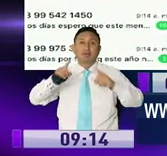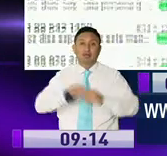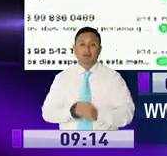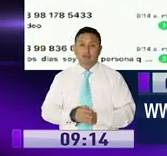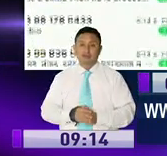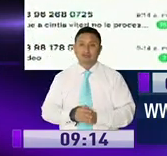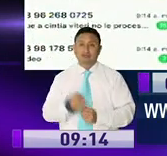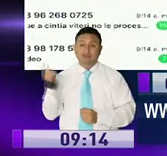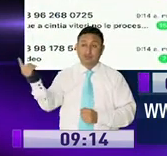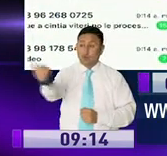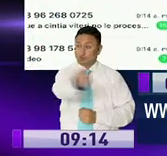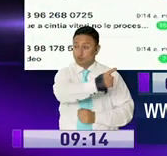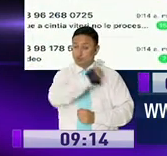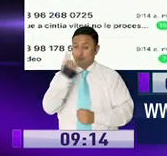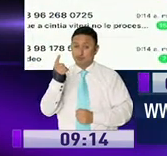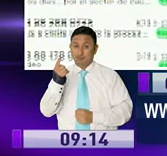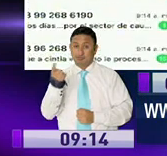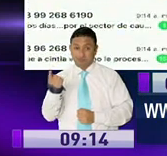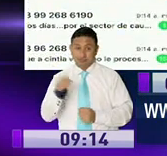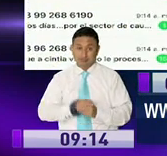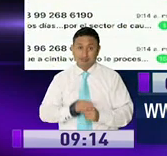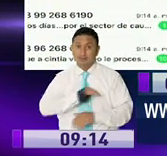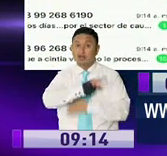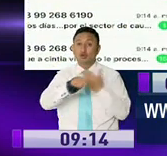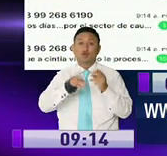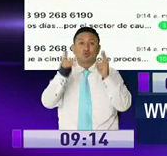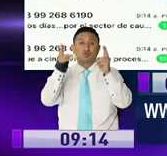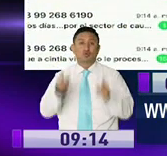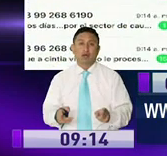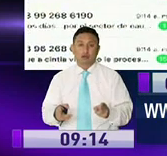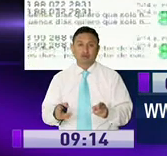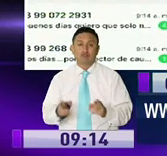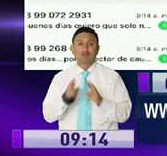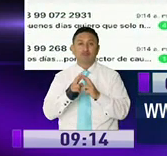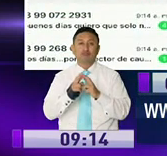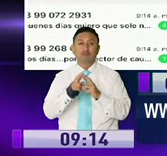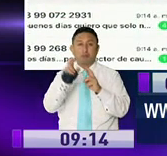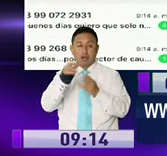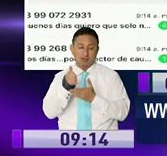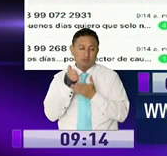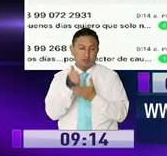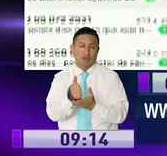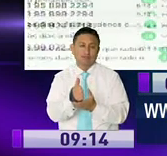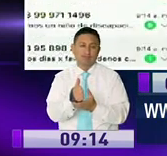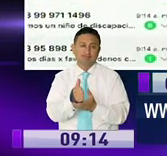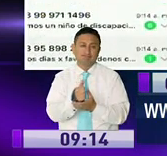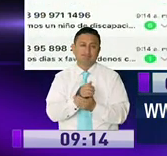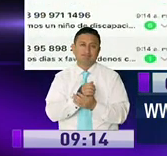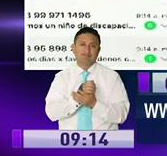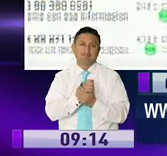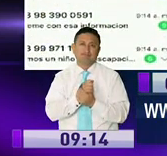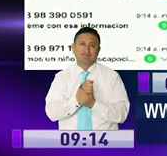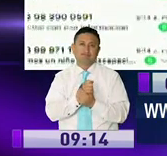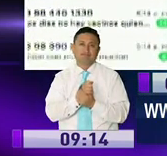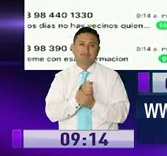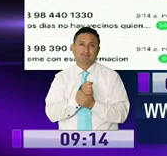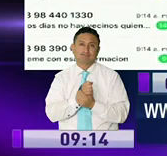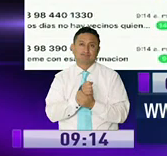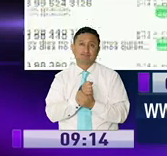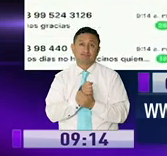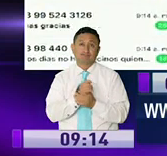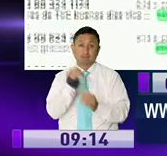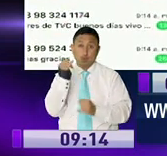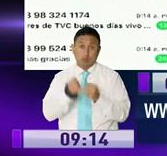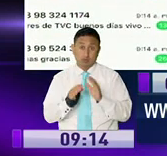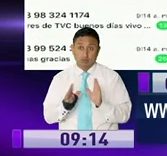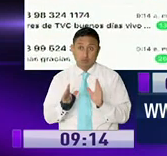toda esta triangulación, todos somos seres humanos. Ojalá alguien les pueda ayudar. Esa es la verdad. ¿Ya con usted me acabamos o